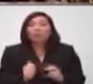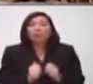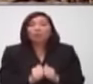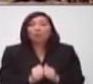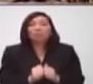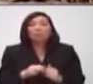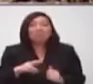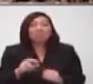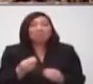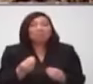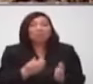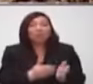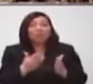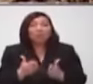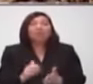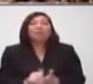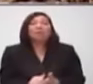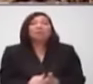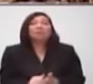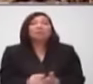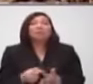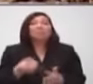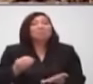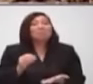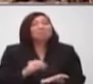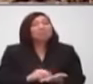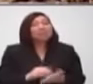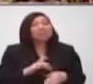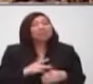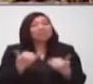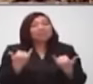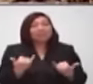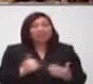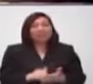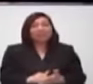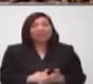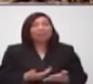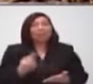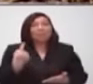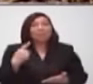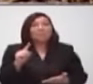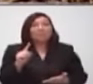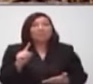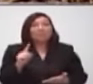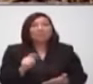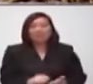el metropolitano, por un lado, y como una expresión más tangible de ello, que lleva